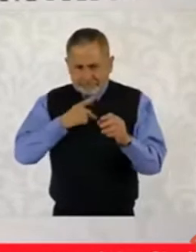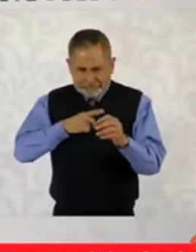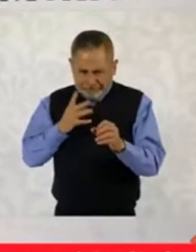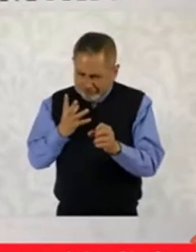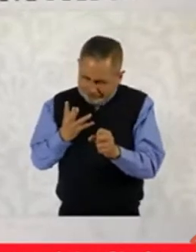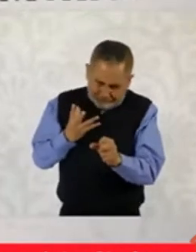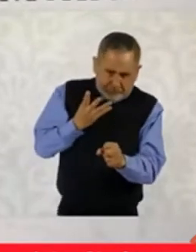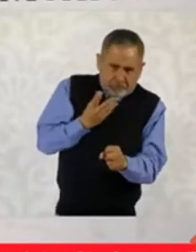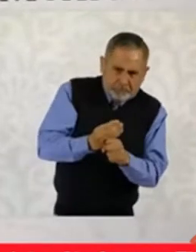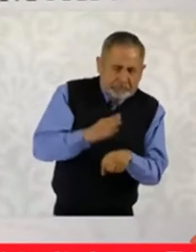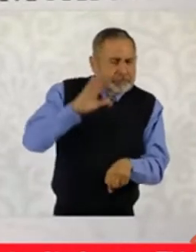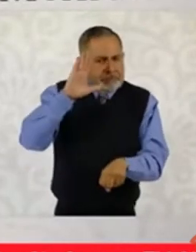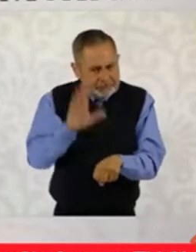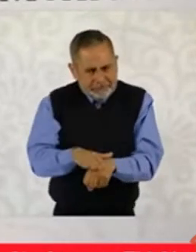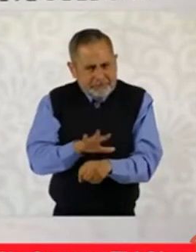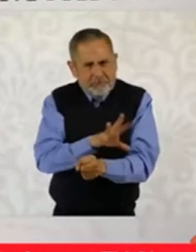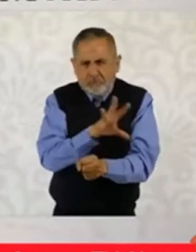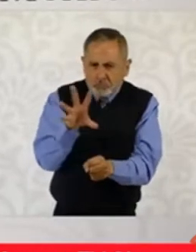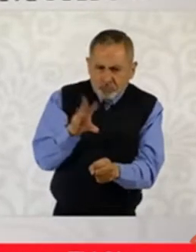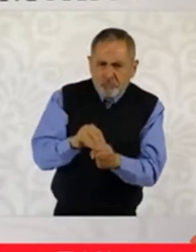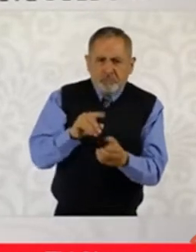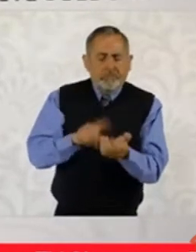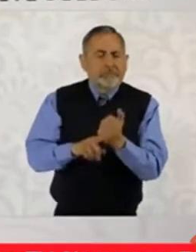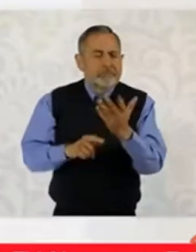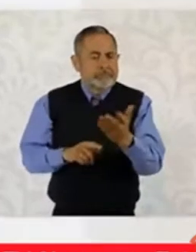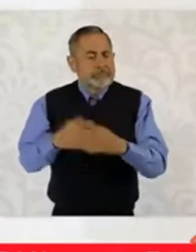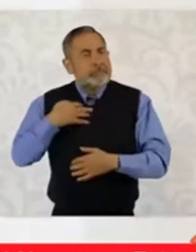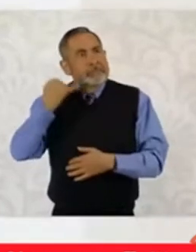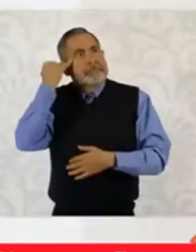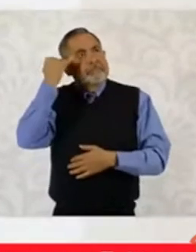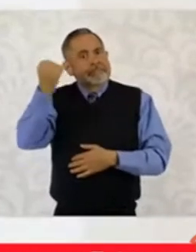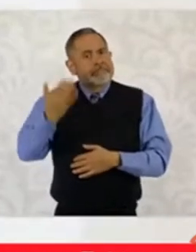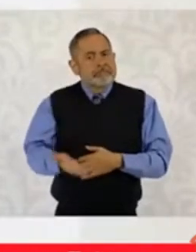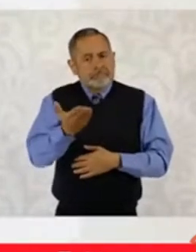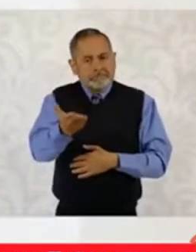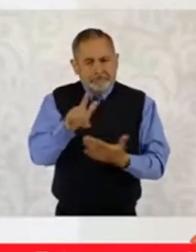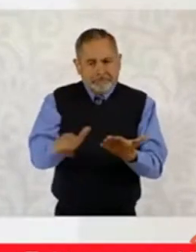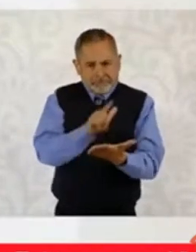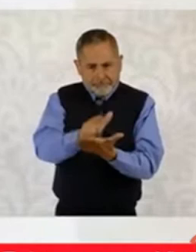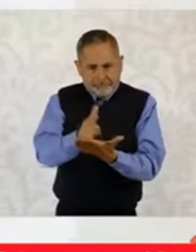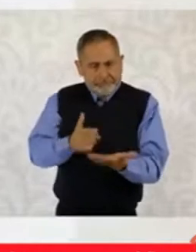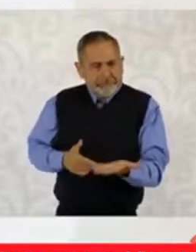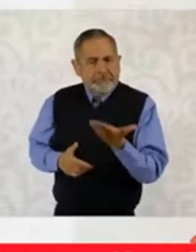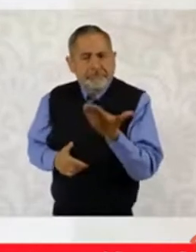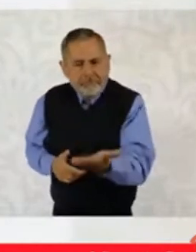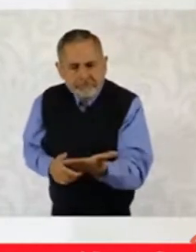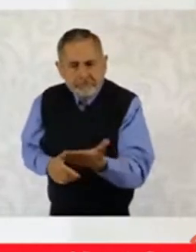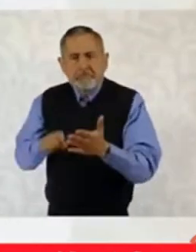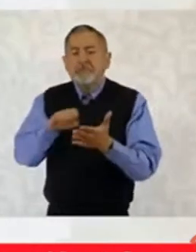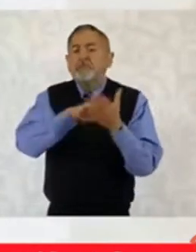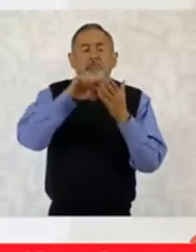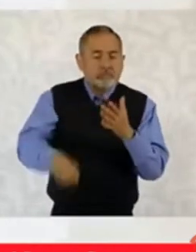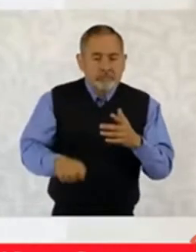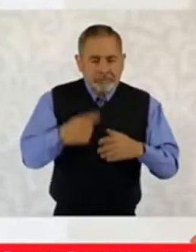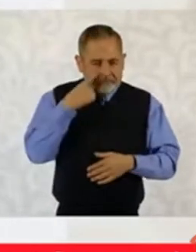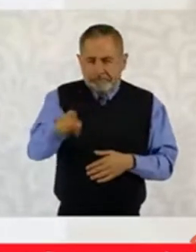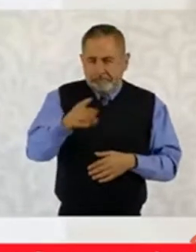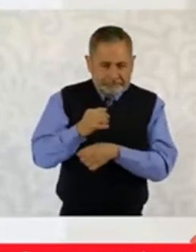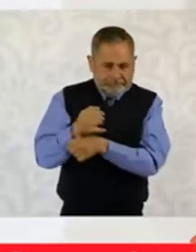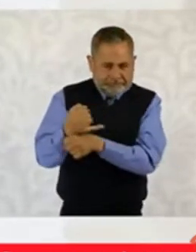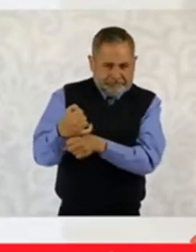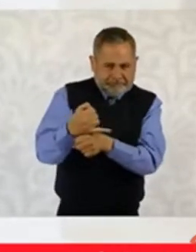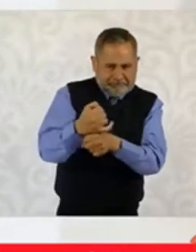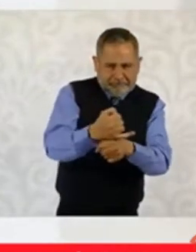pero tiene que seguirse fortaleciendo. ¿Qué estamos planteando con estas leyes? Que en el caso de la